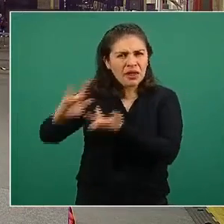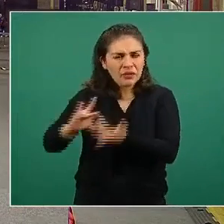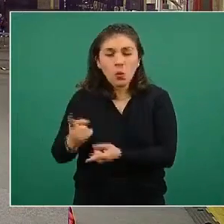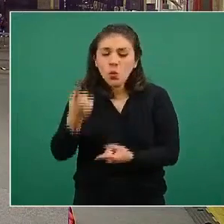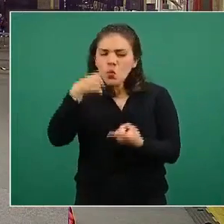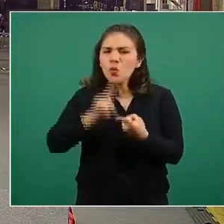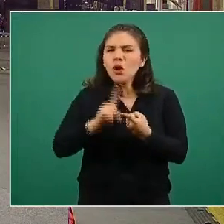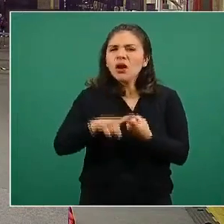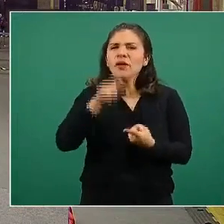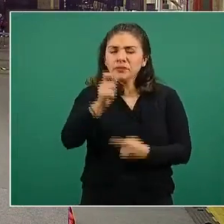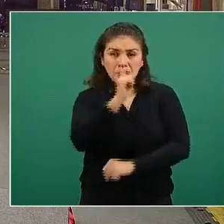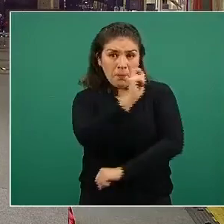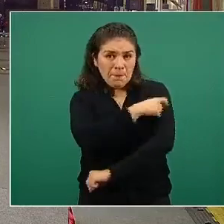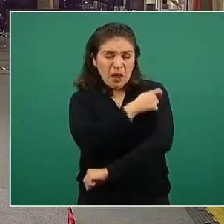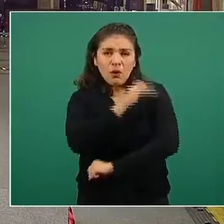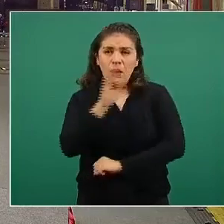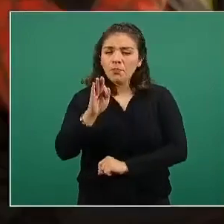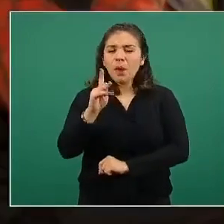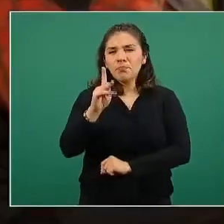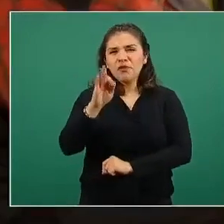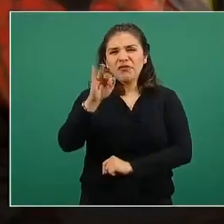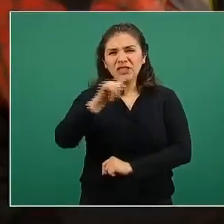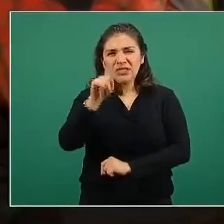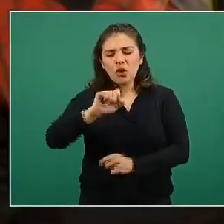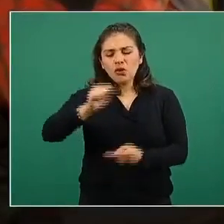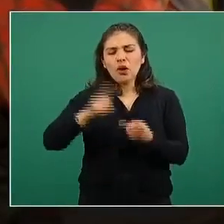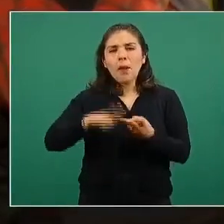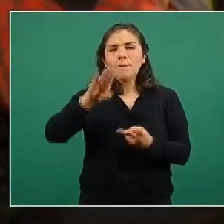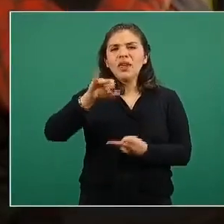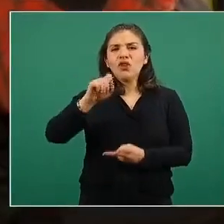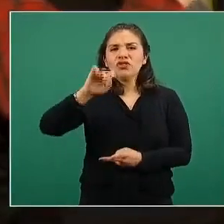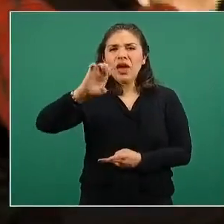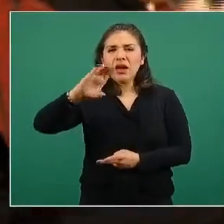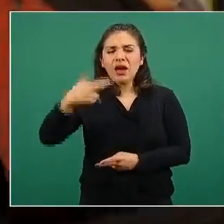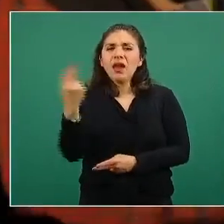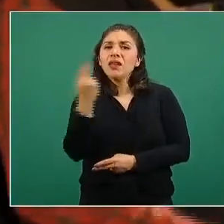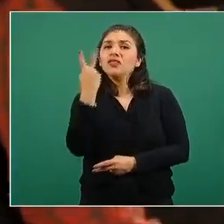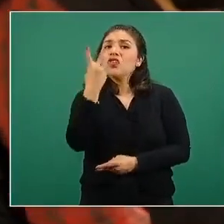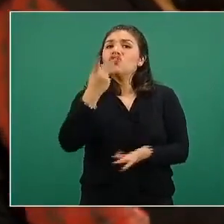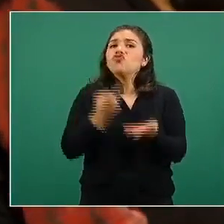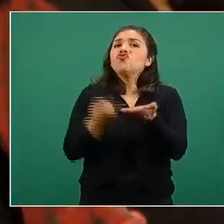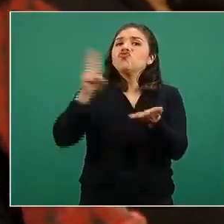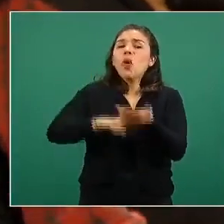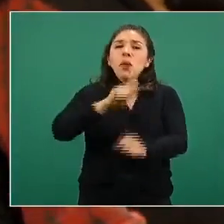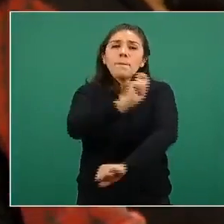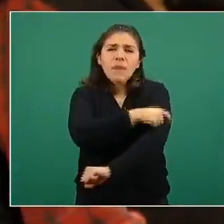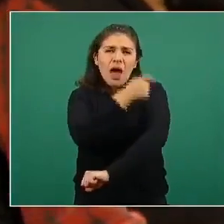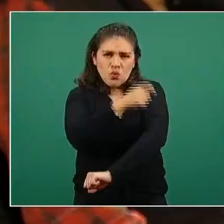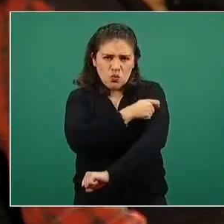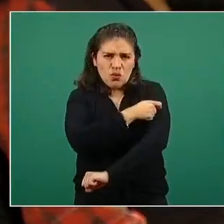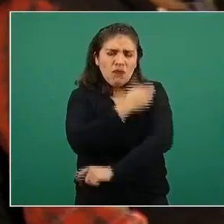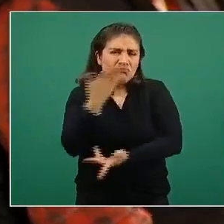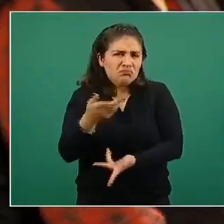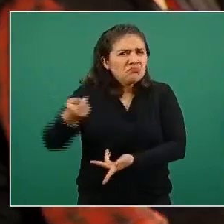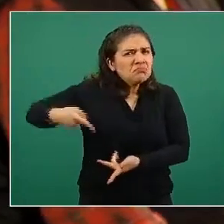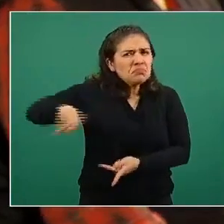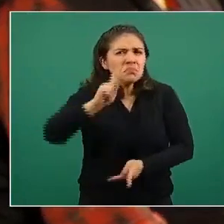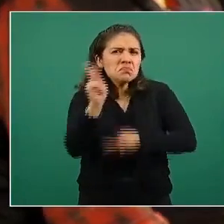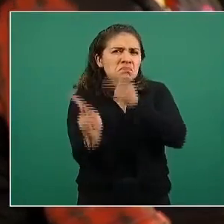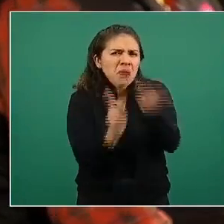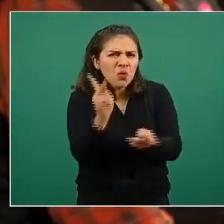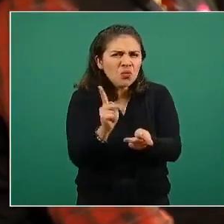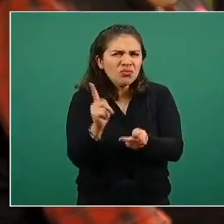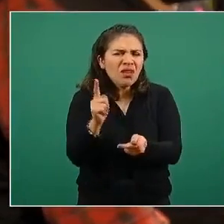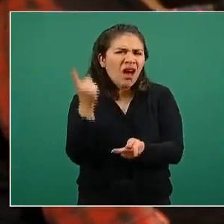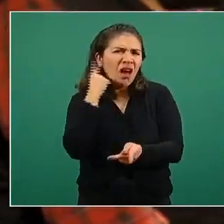Una de ellas es que la vacuna Pfizer y BioNTech necesita 2 dosis para poderse suministrar. Ellos preguntan que se ha corrido en las redes